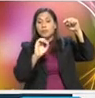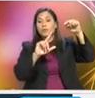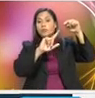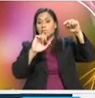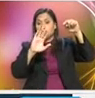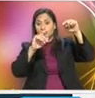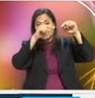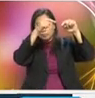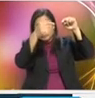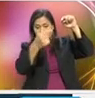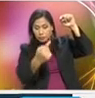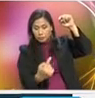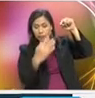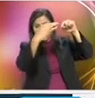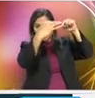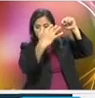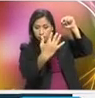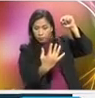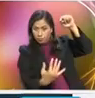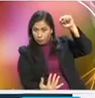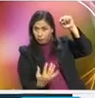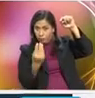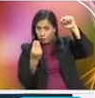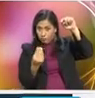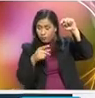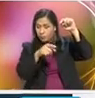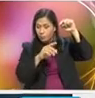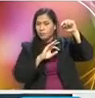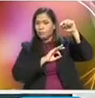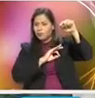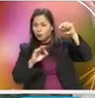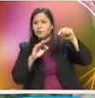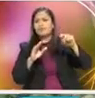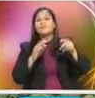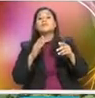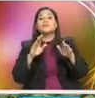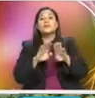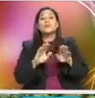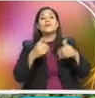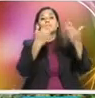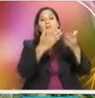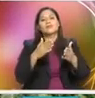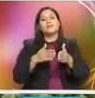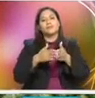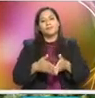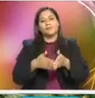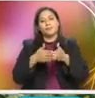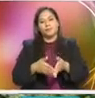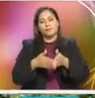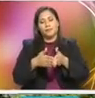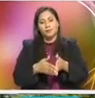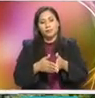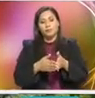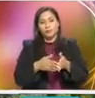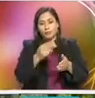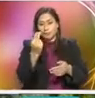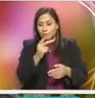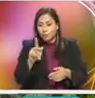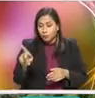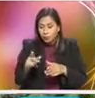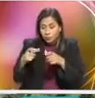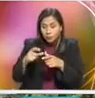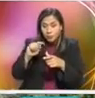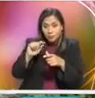muchísimo, es una de las caídas más grandes. Ahí fíjate que puedes llegar nada más en lancha. Entonces tienes que ir hasta este pueblito que se